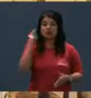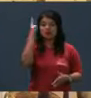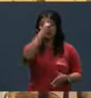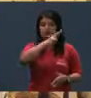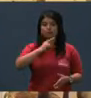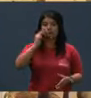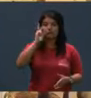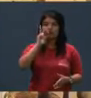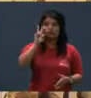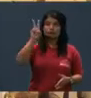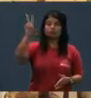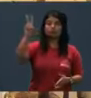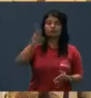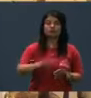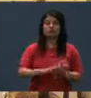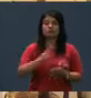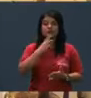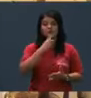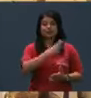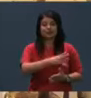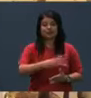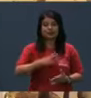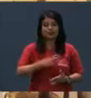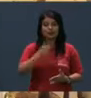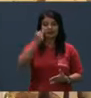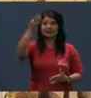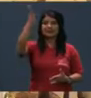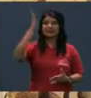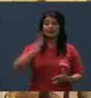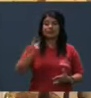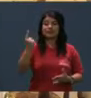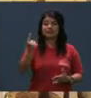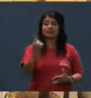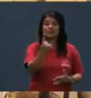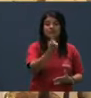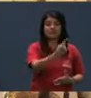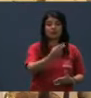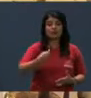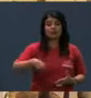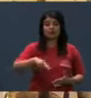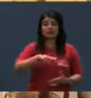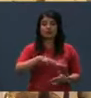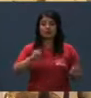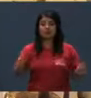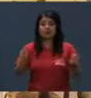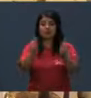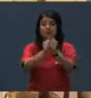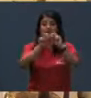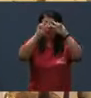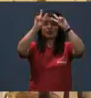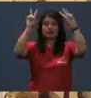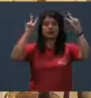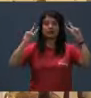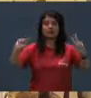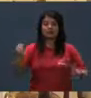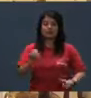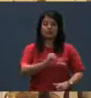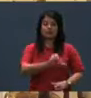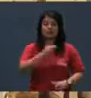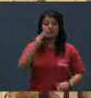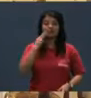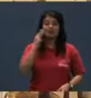Ten misericordia de todos nosotros, y así con María la Virgen, Madre de Dios, su esposo San